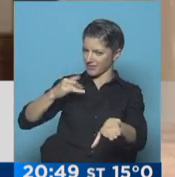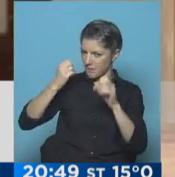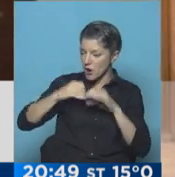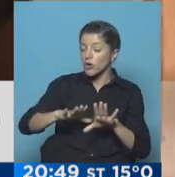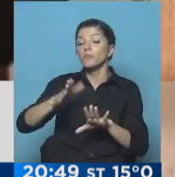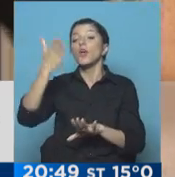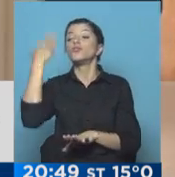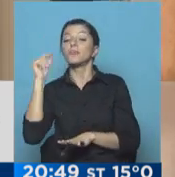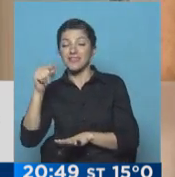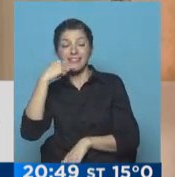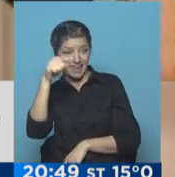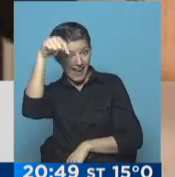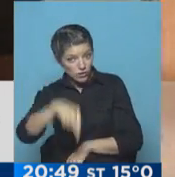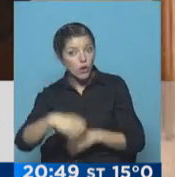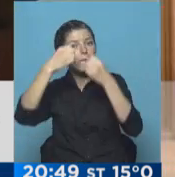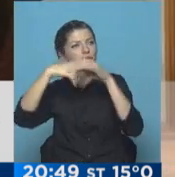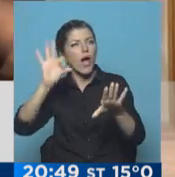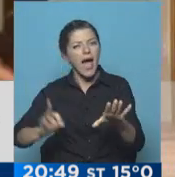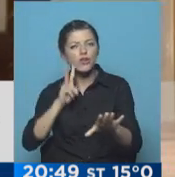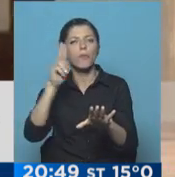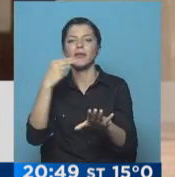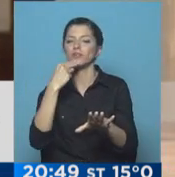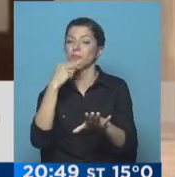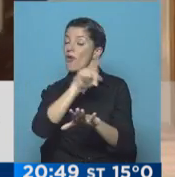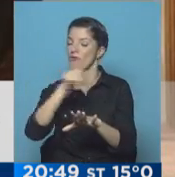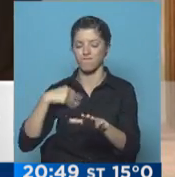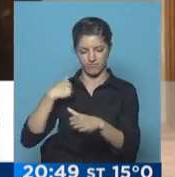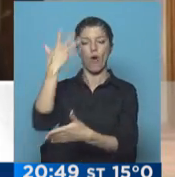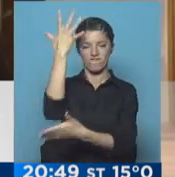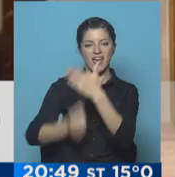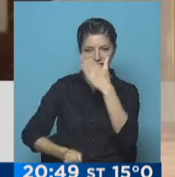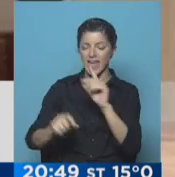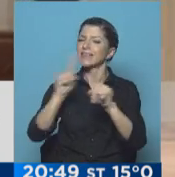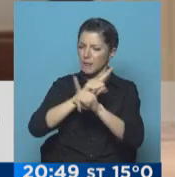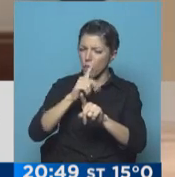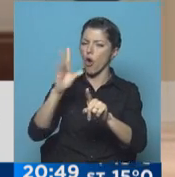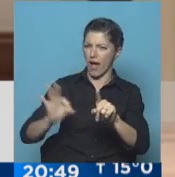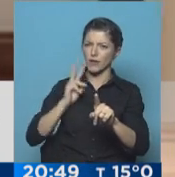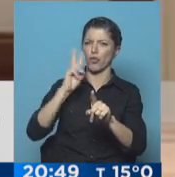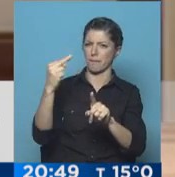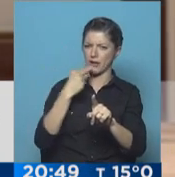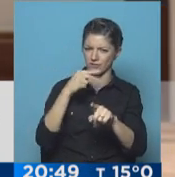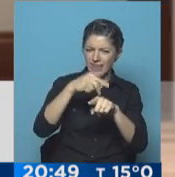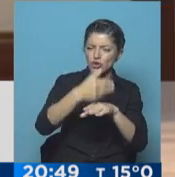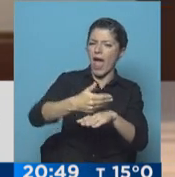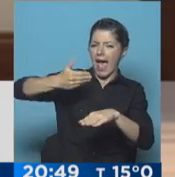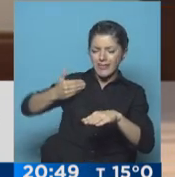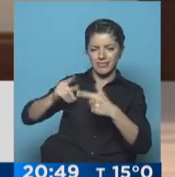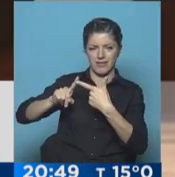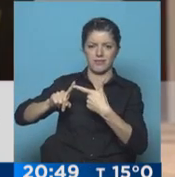recién decía que esto había empezado en el 2011. No, me equivoqué. Tampoco empezó en el 2011. En